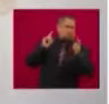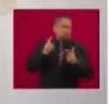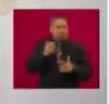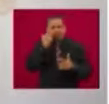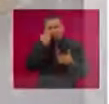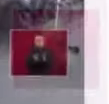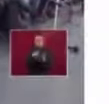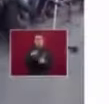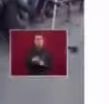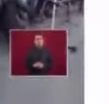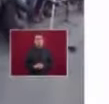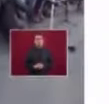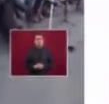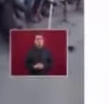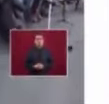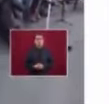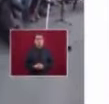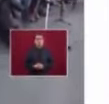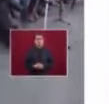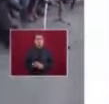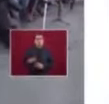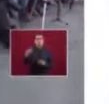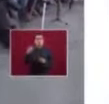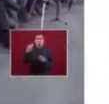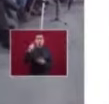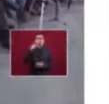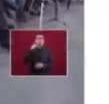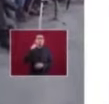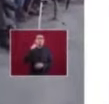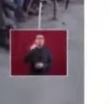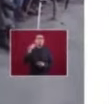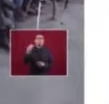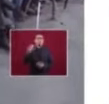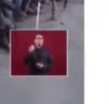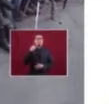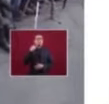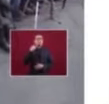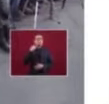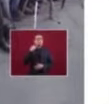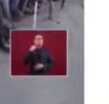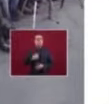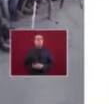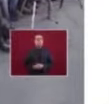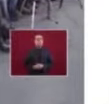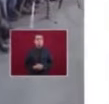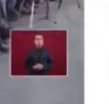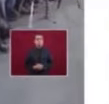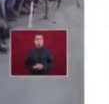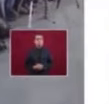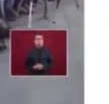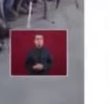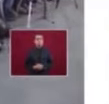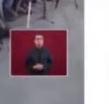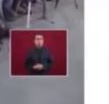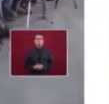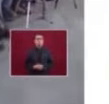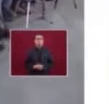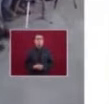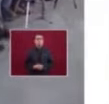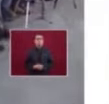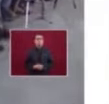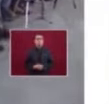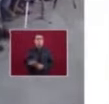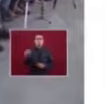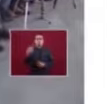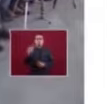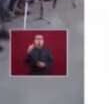que cuestionar. Quizá la parte más, donde sale menos librado, menos bien librado López Obrador, es